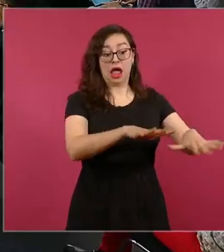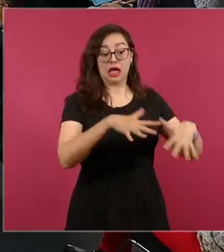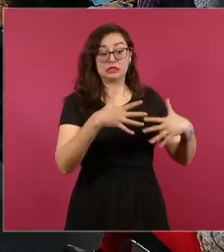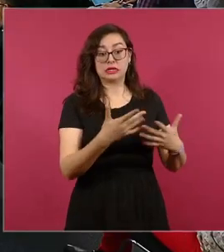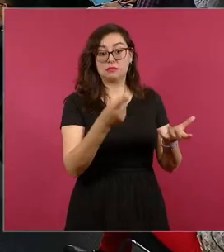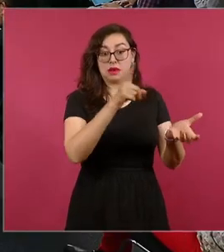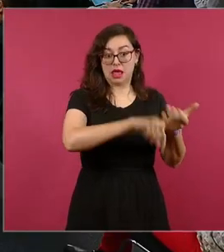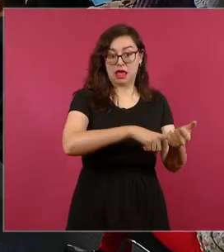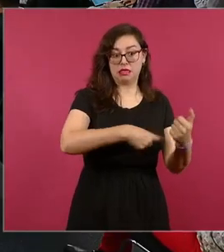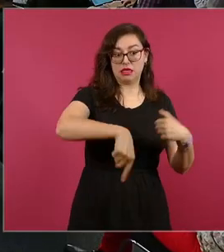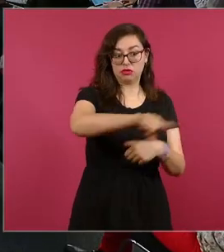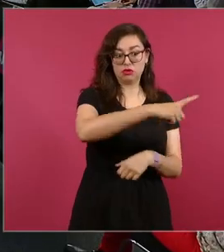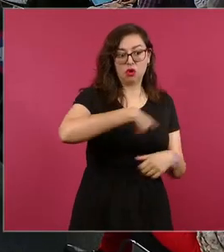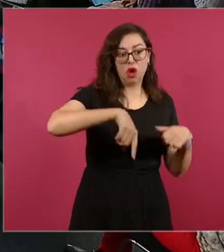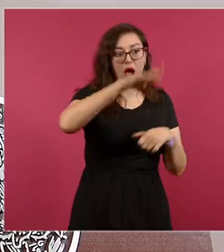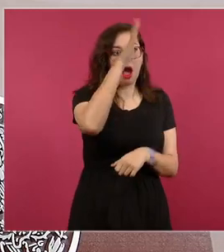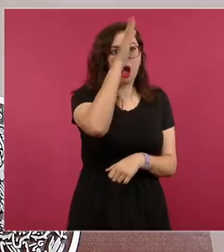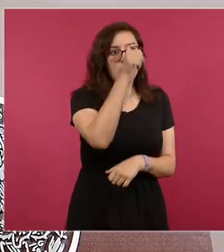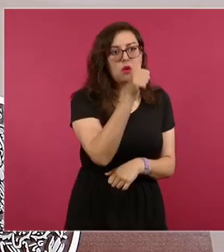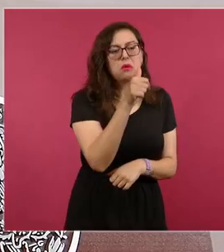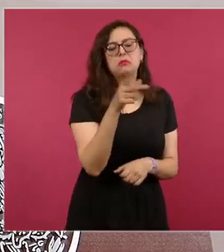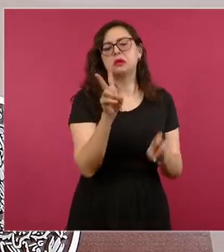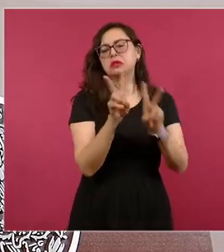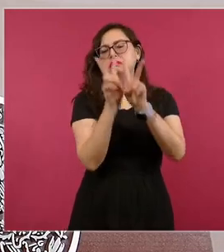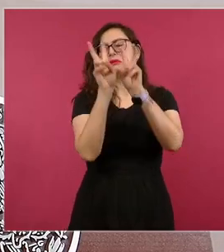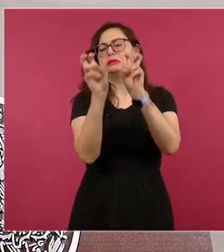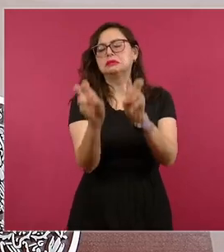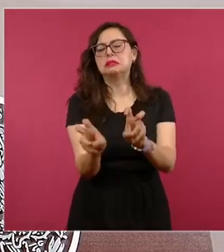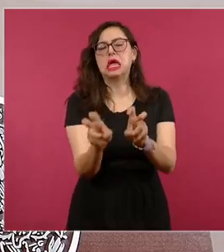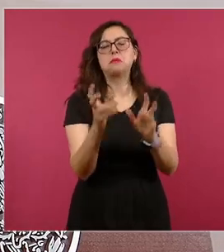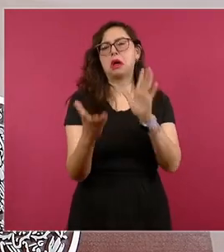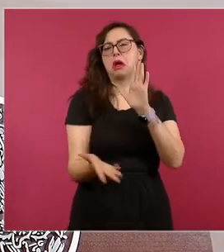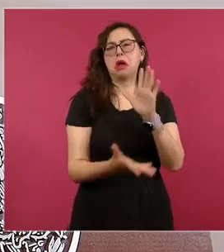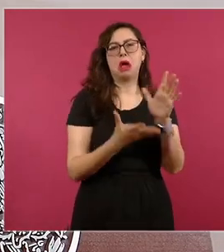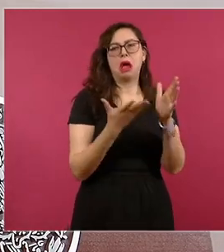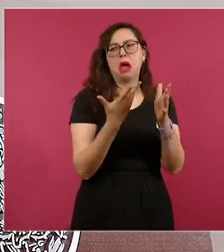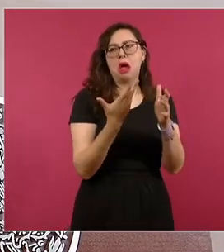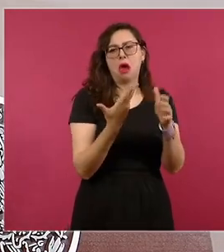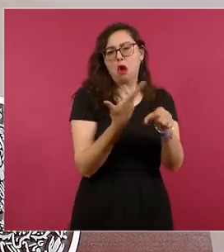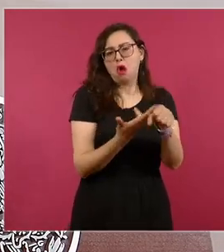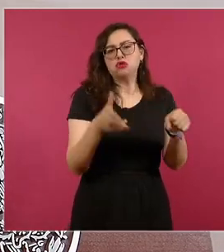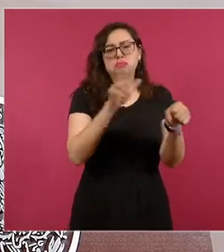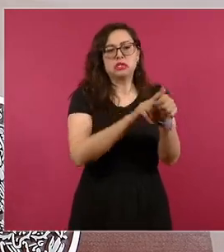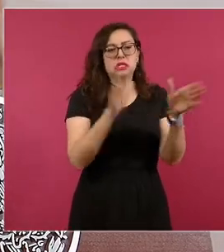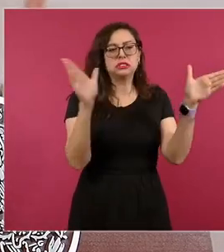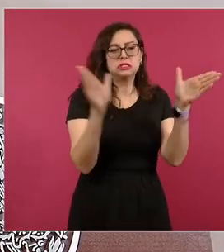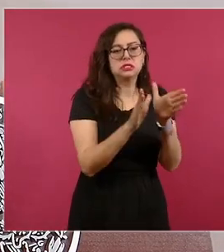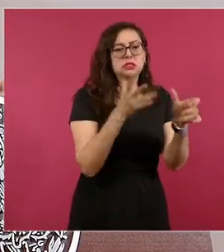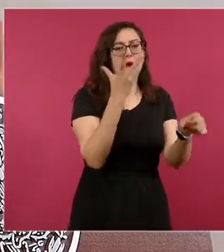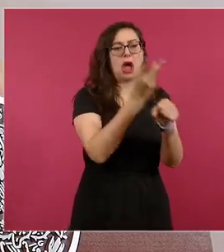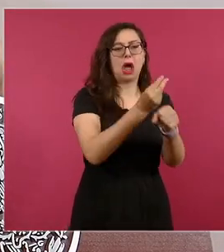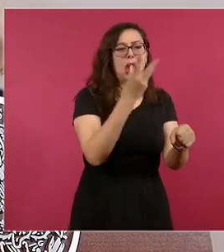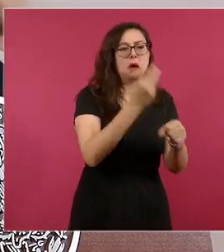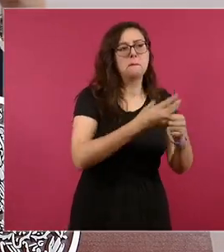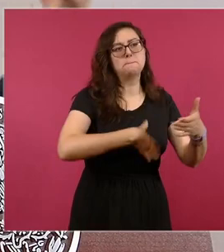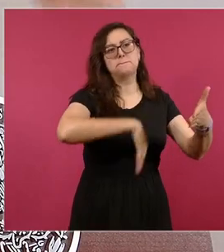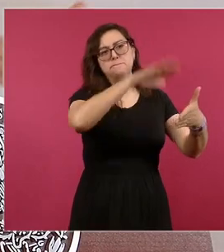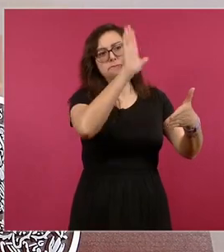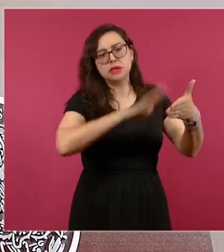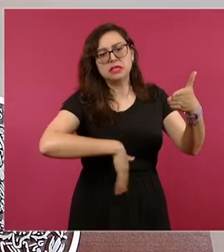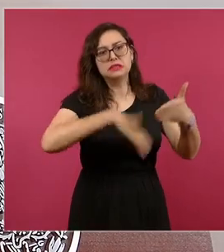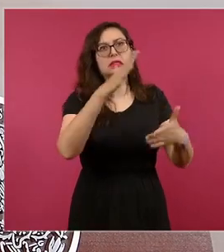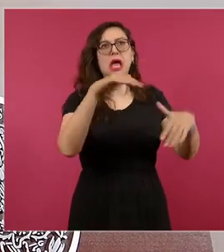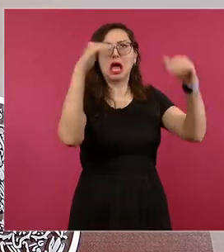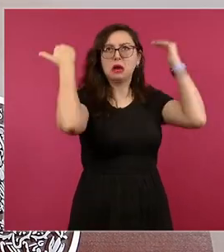materia de infraestructura, a veces cosas muy simples, pero que son fundamentales para que esté operando bien la unidad, impermeabilizaciones,